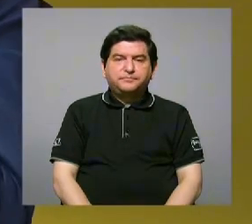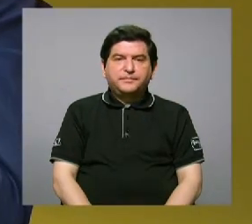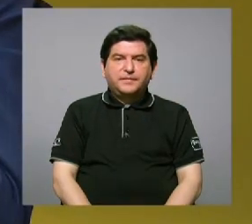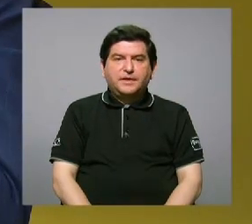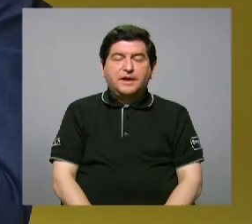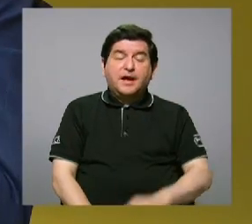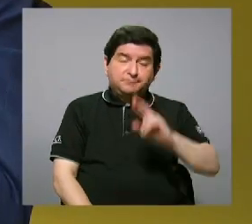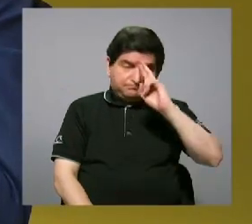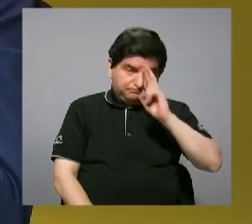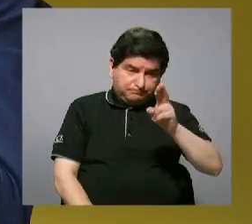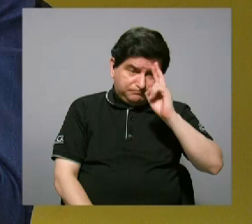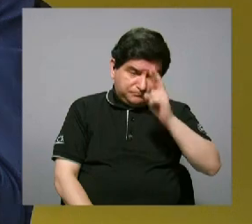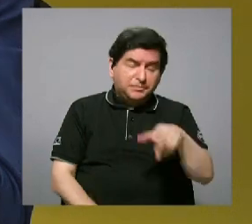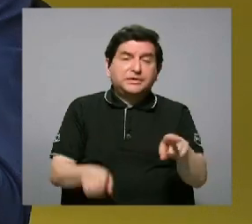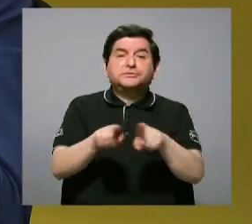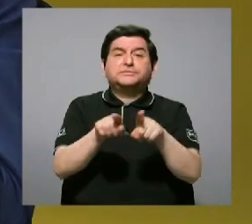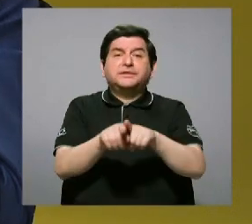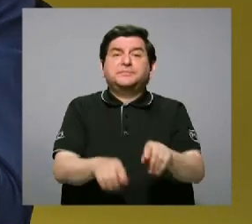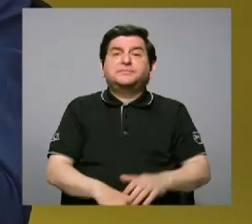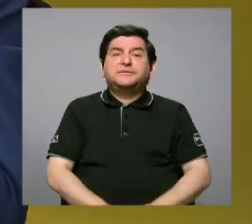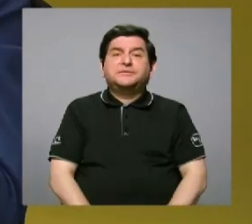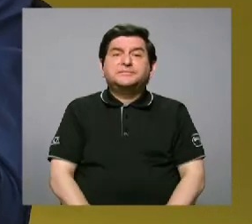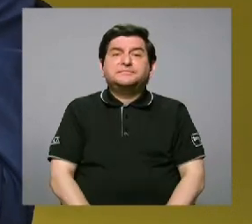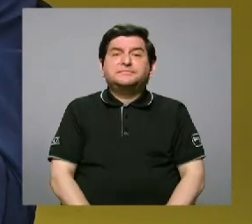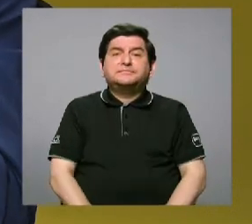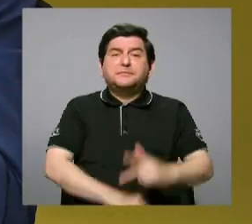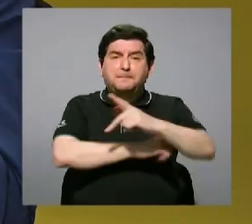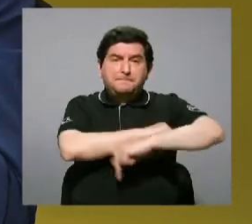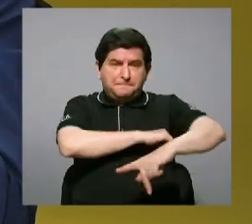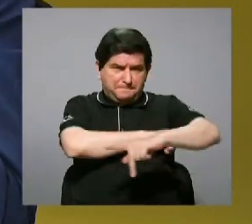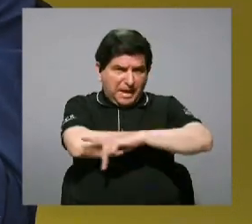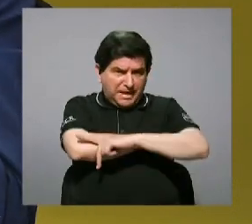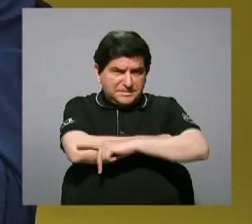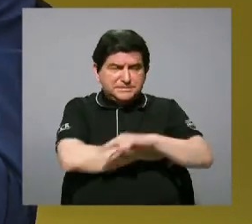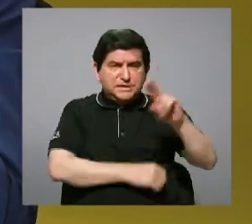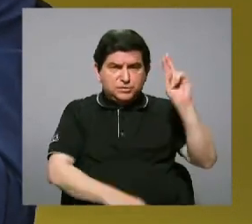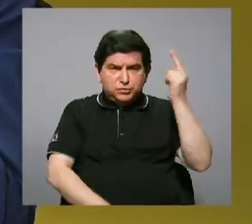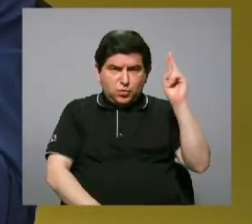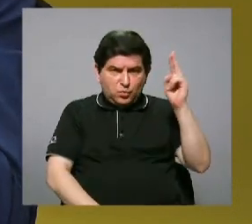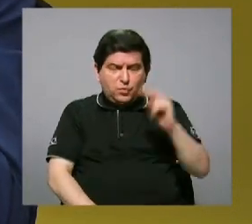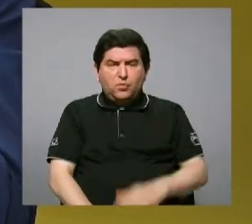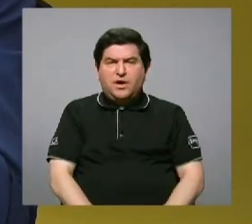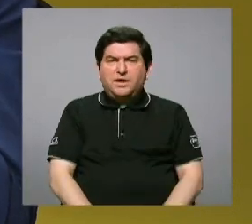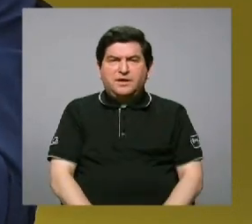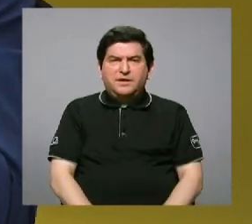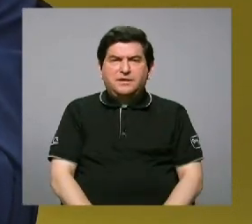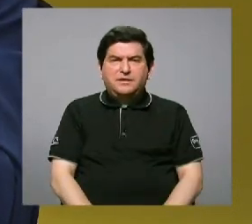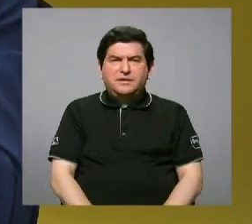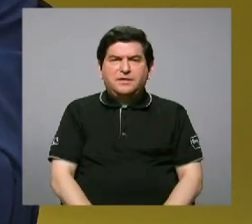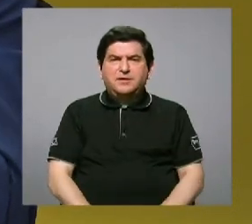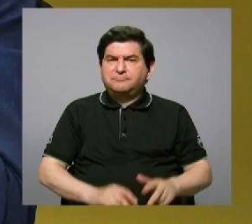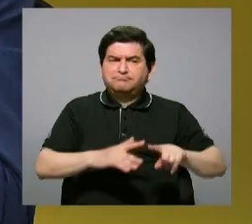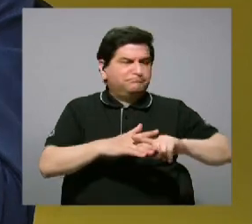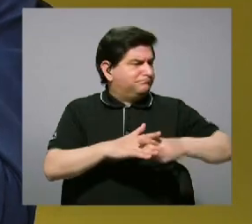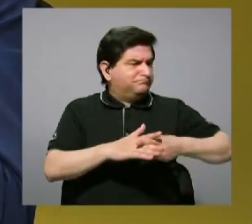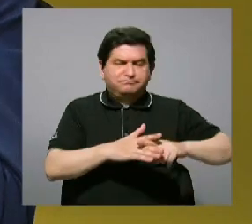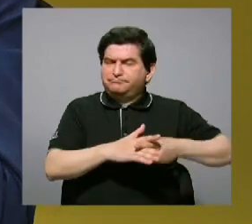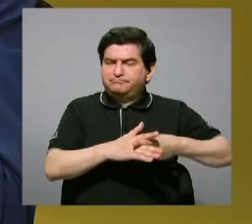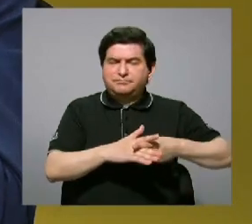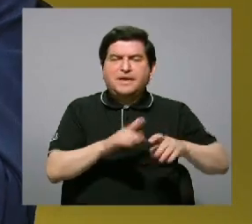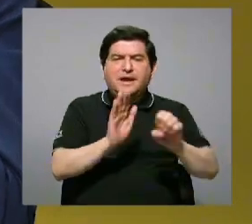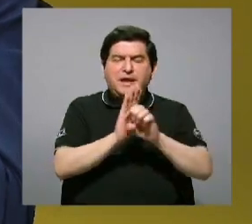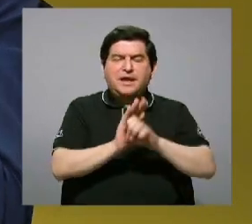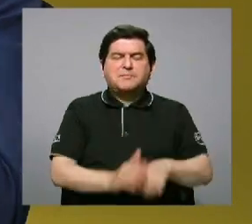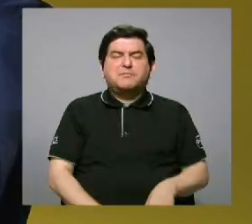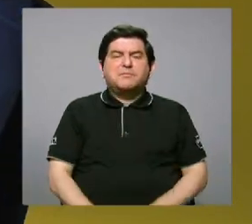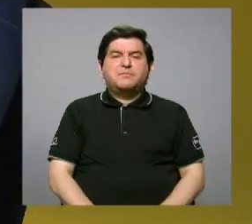reconocimientos caben, ¿verdad? En países como Uruguay no tenemos, por ejemplo, mecanismos como por ejemplo el